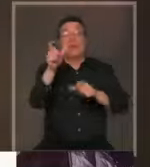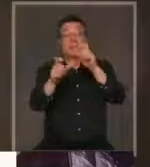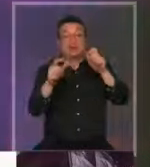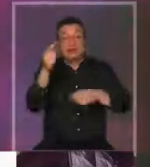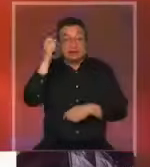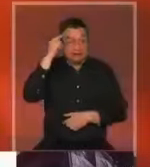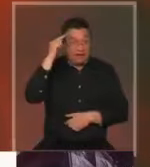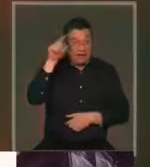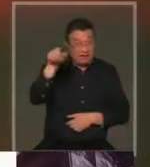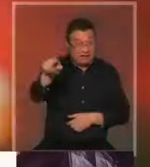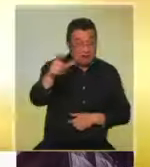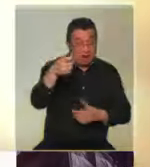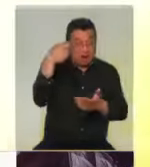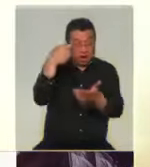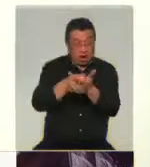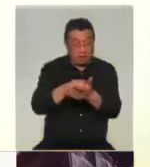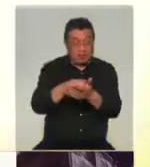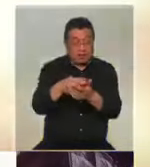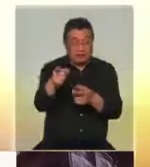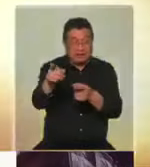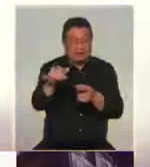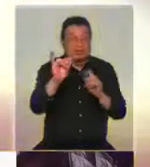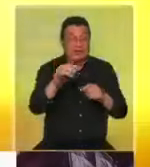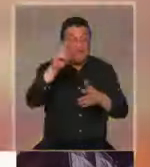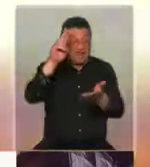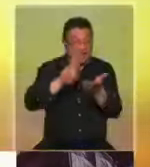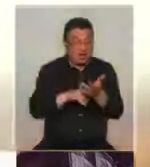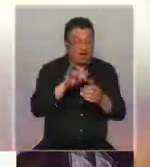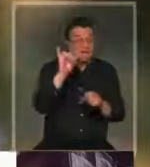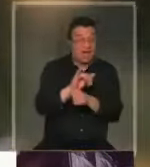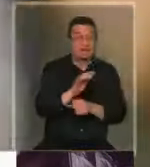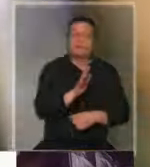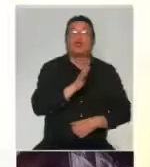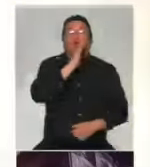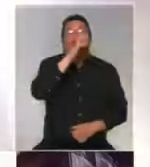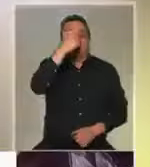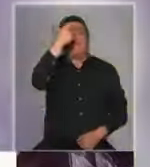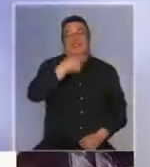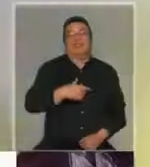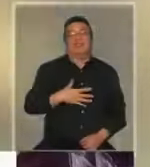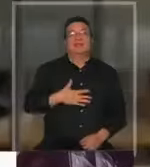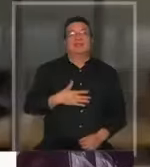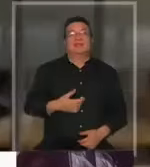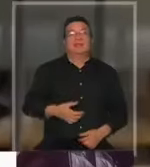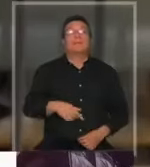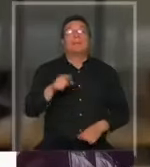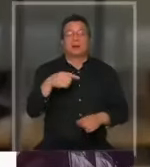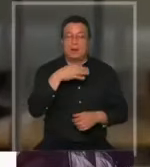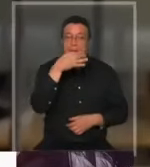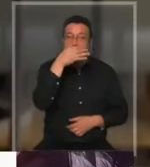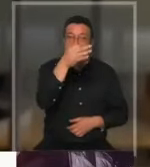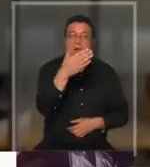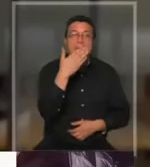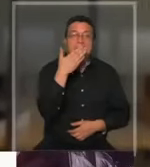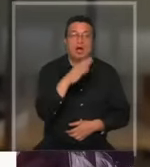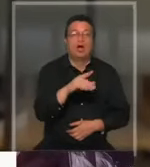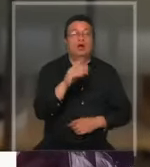si las entradas compradas en una reventa son verdaderas. Desde Conadecos tenemos la sugerencia que las